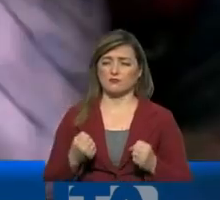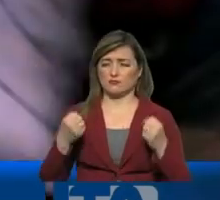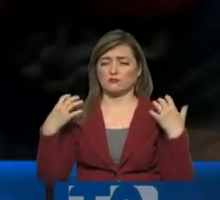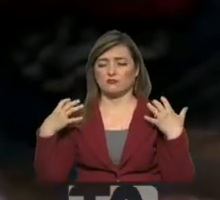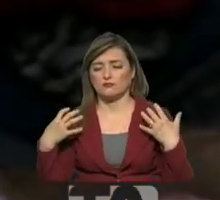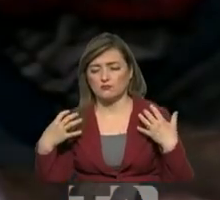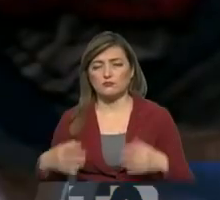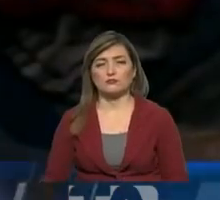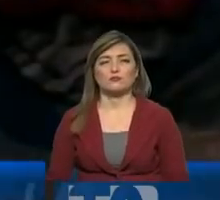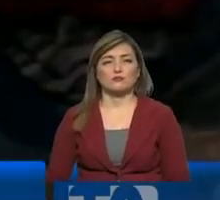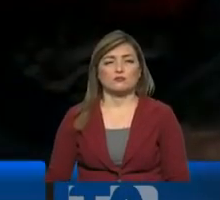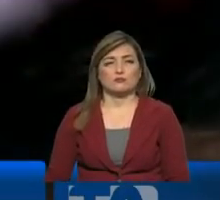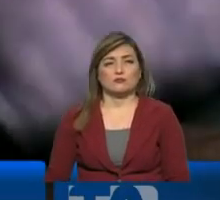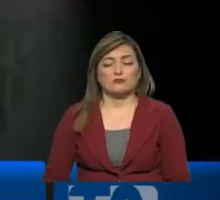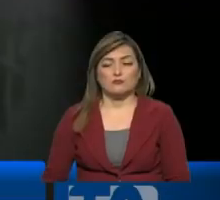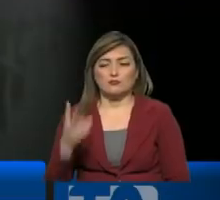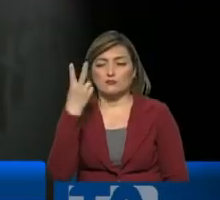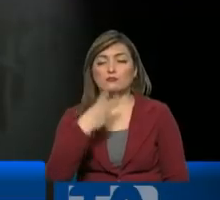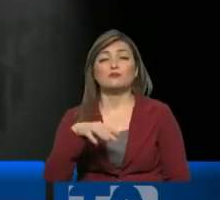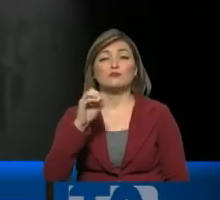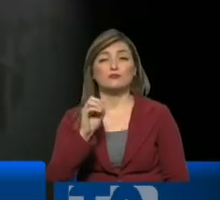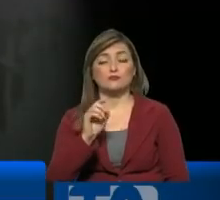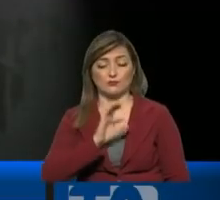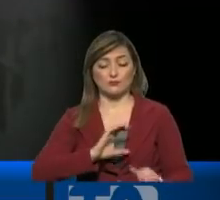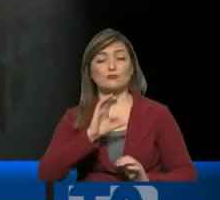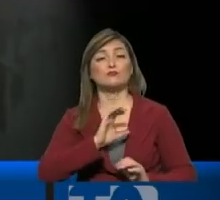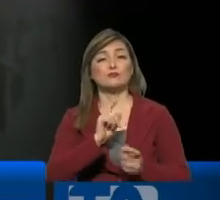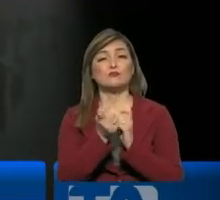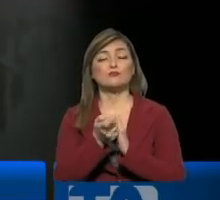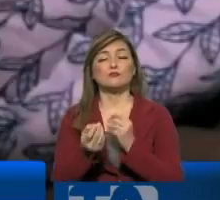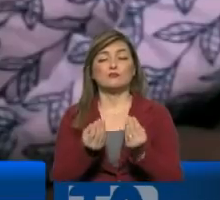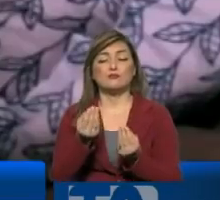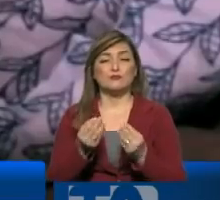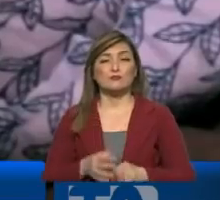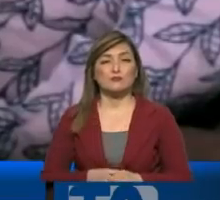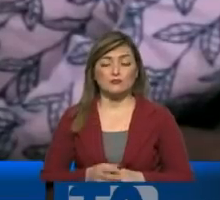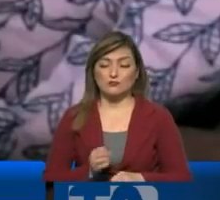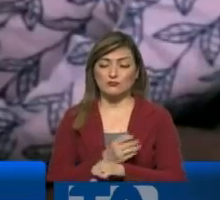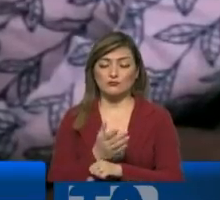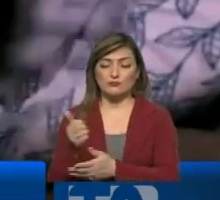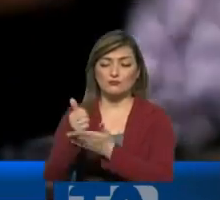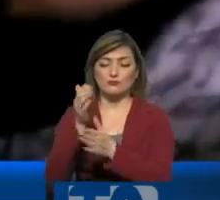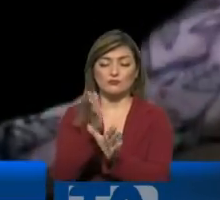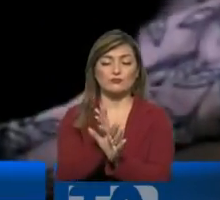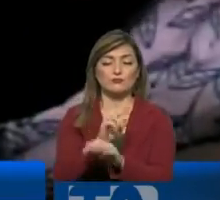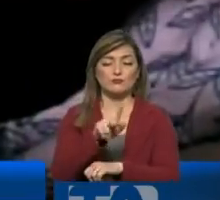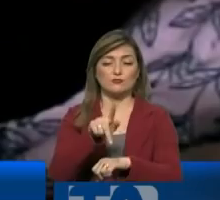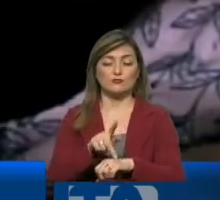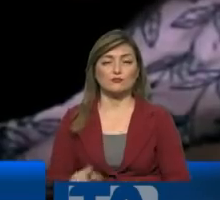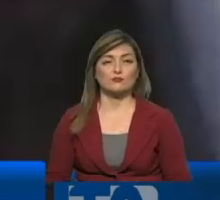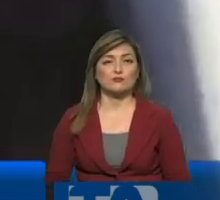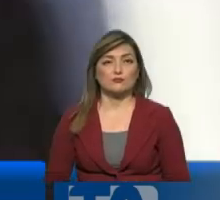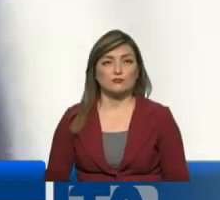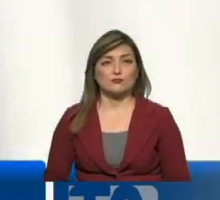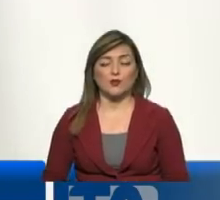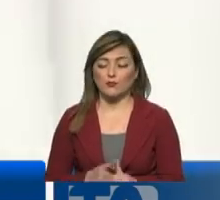carga. ¿Qué hacer si reconoce un cambio en la conducta de su hijo o si identifica estos comportamientos? Se recomienda buscar ayuda profesional, pero un primer